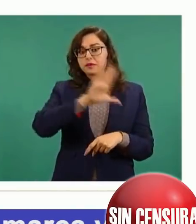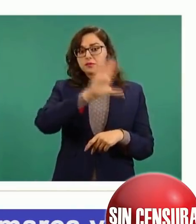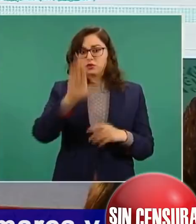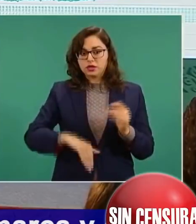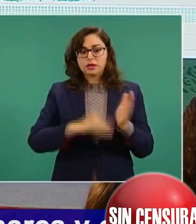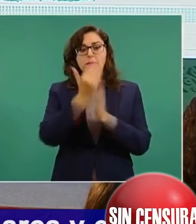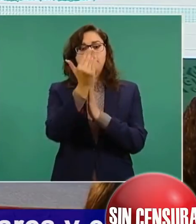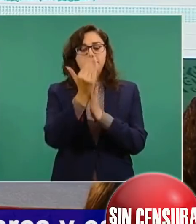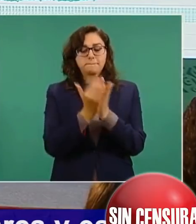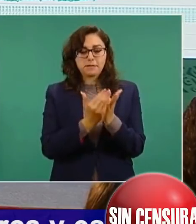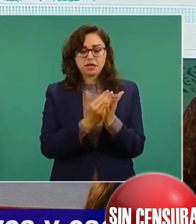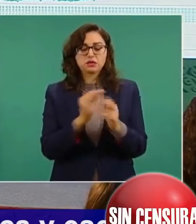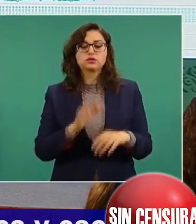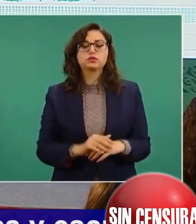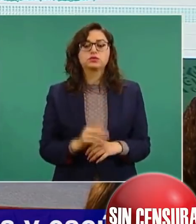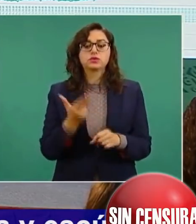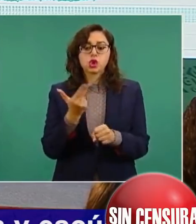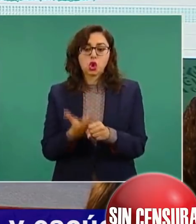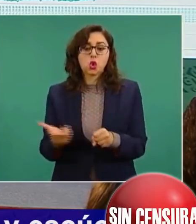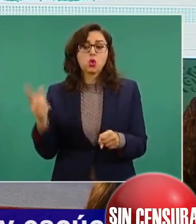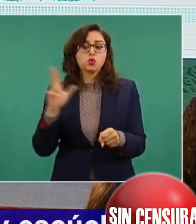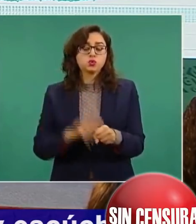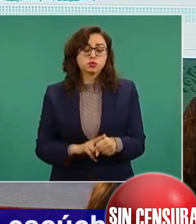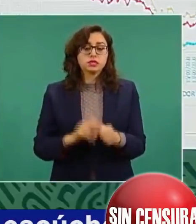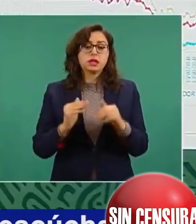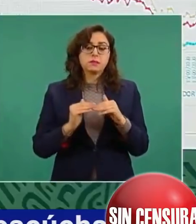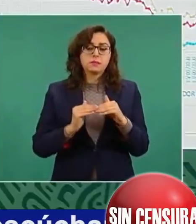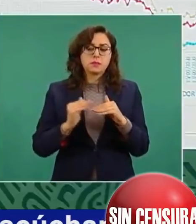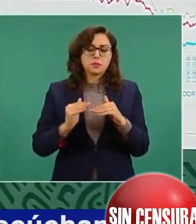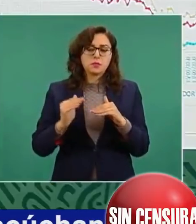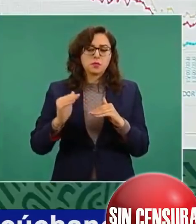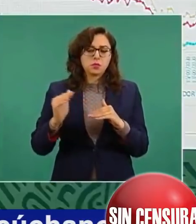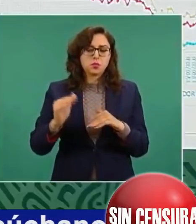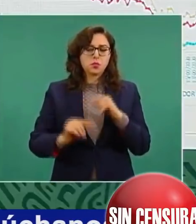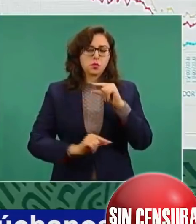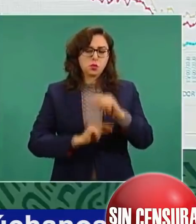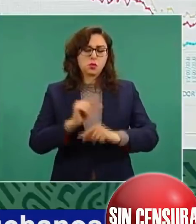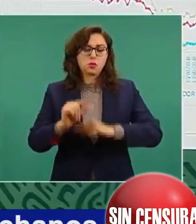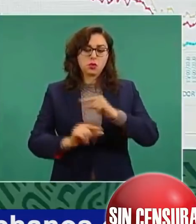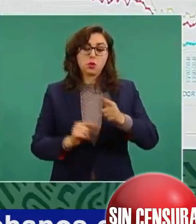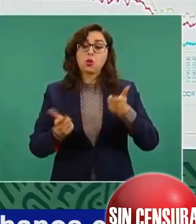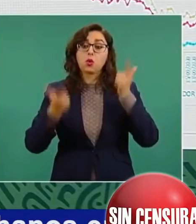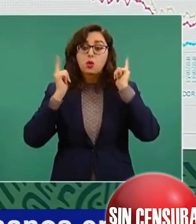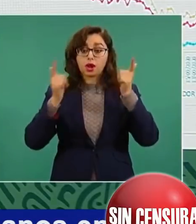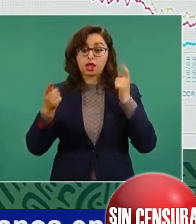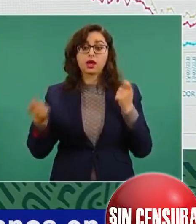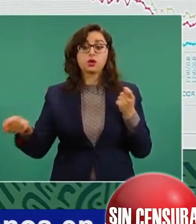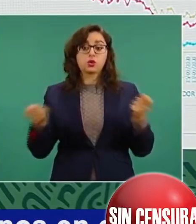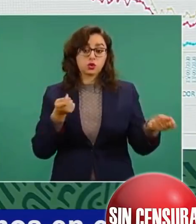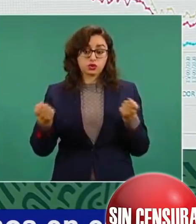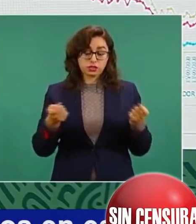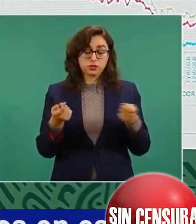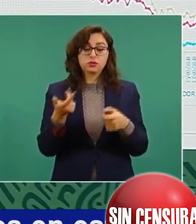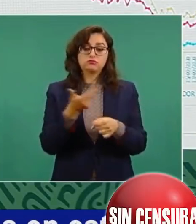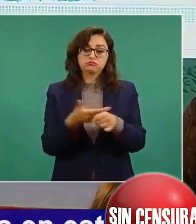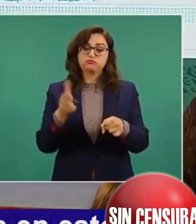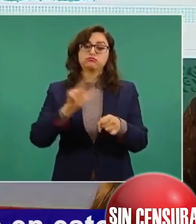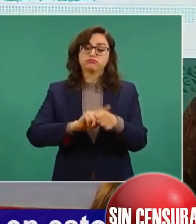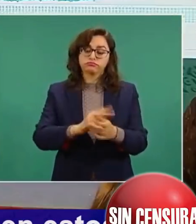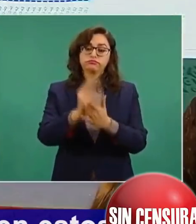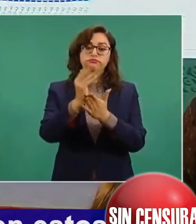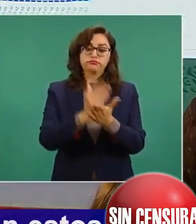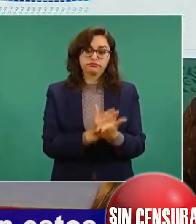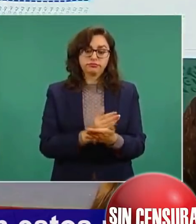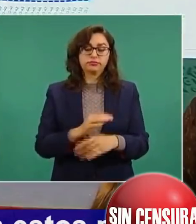siguiente, y la hospitalización lentamente en incremento, pero ojalá que en la medida en que bajan los casos, bajarán las hospitalizaciones.